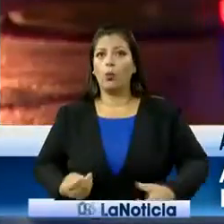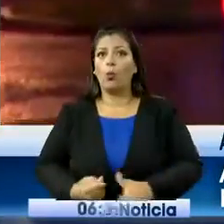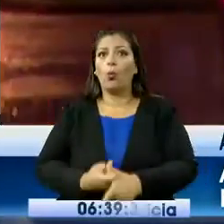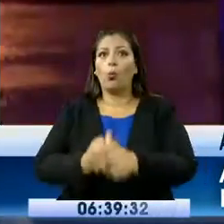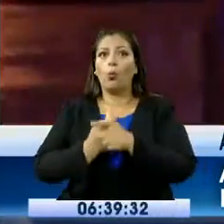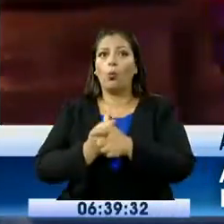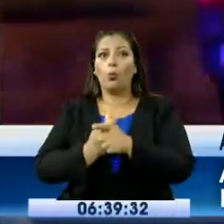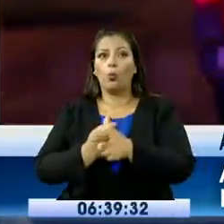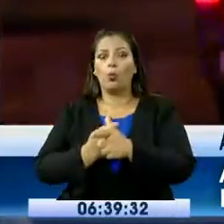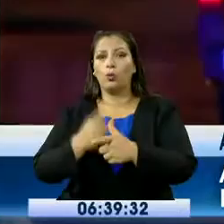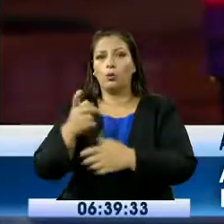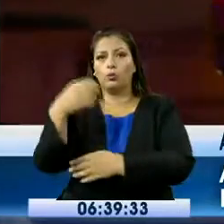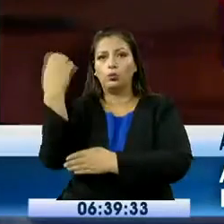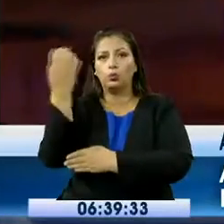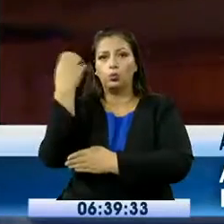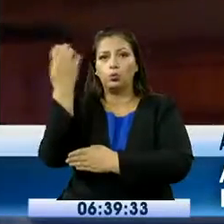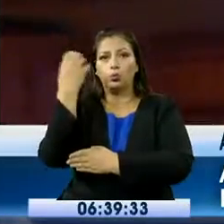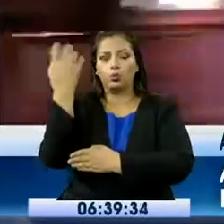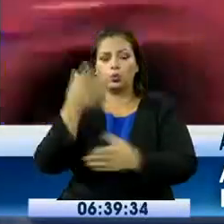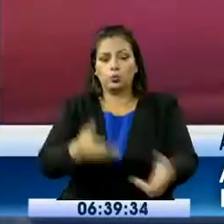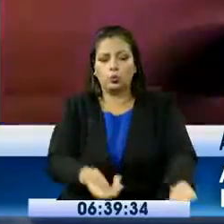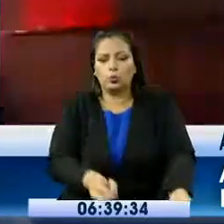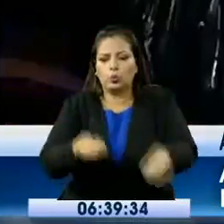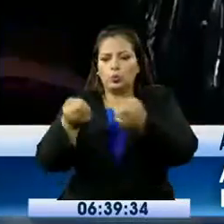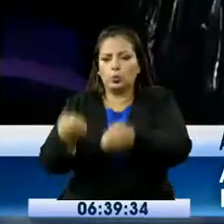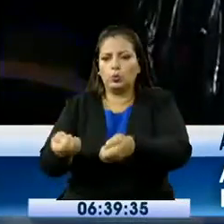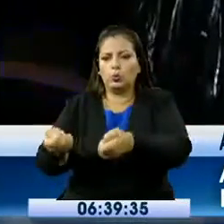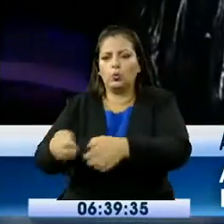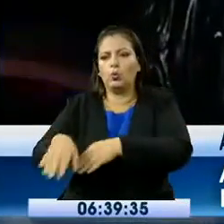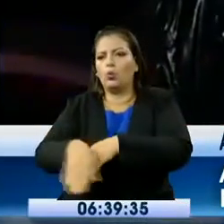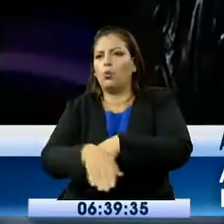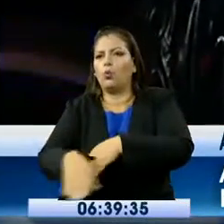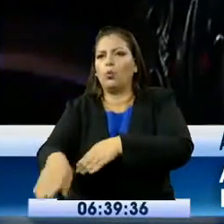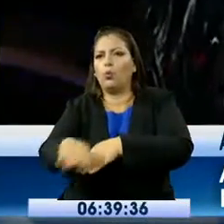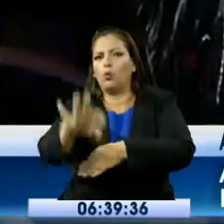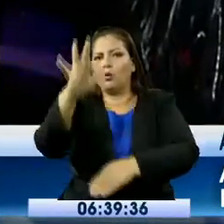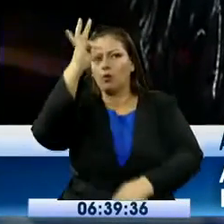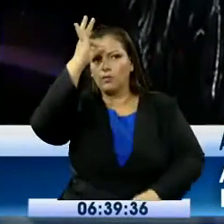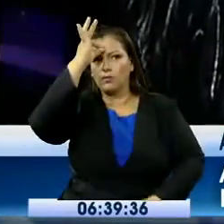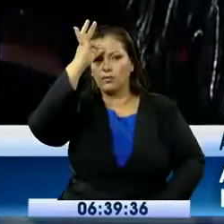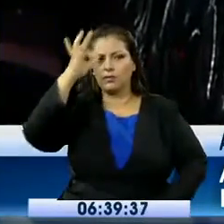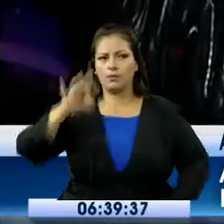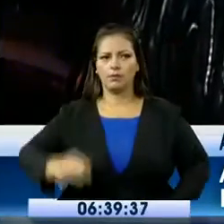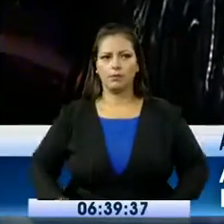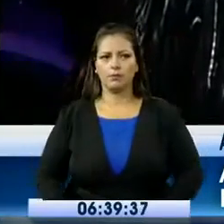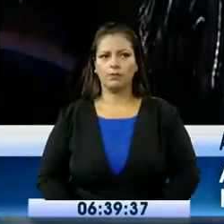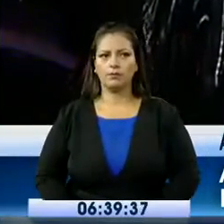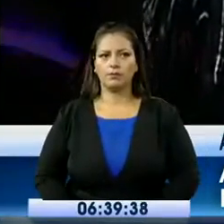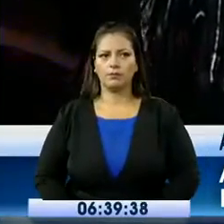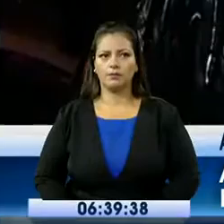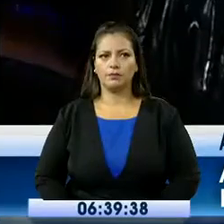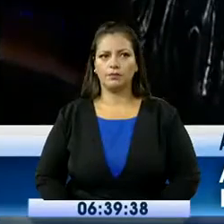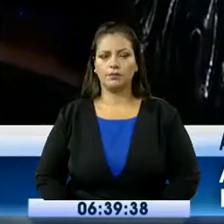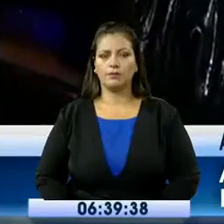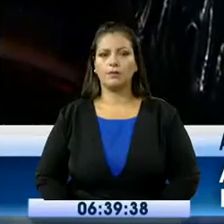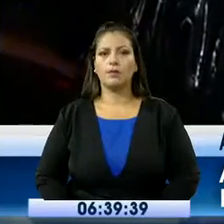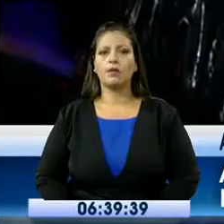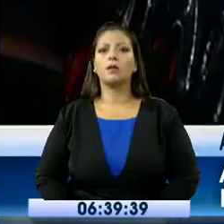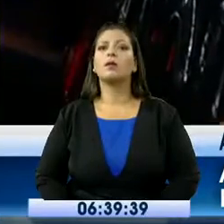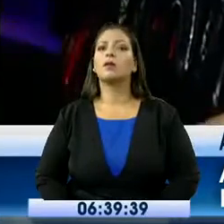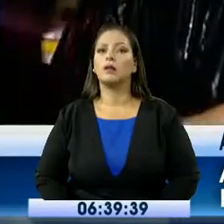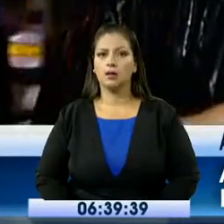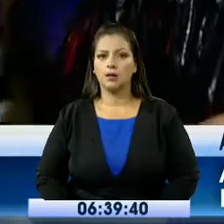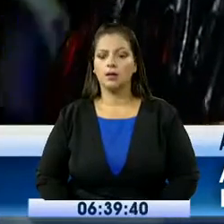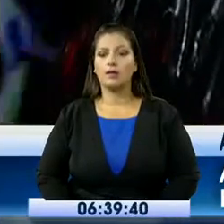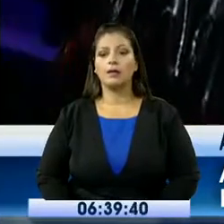paramédicos y llevada a una casa asistencial. Según lo que indican las versiones, le fueron trasladados una de las acompañantes a una casa